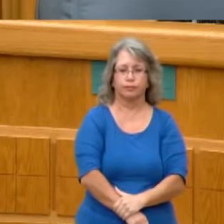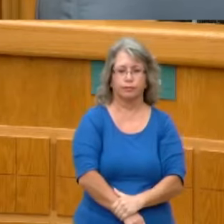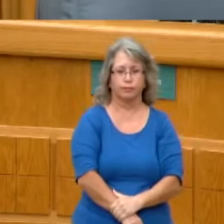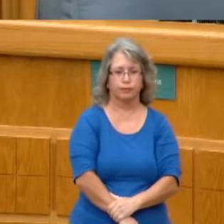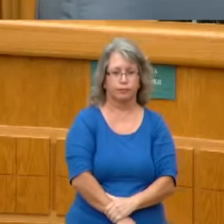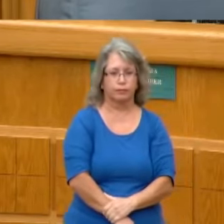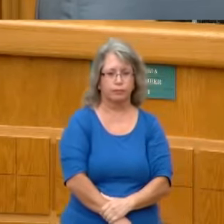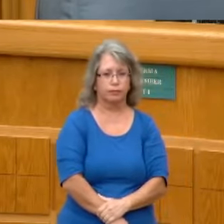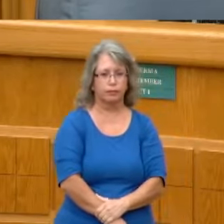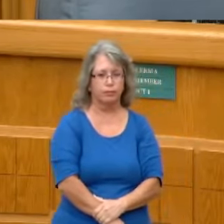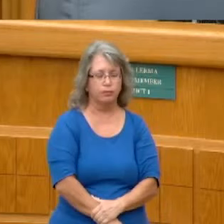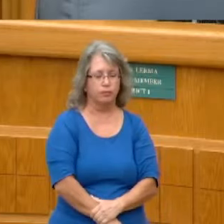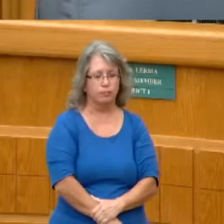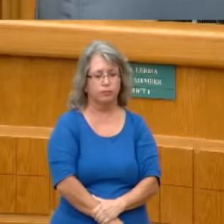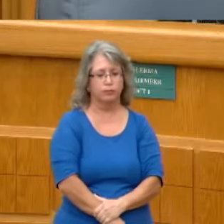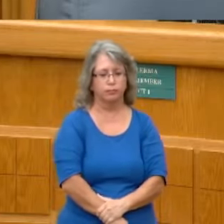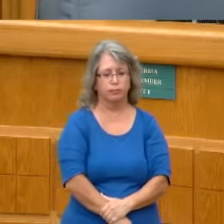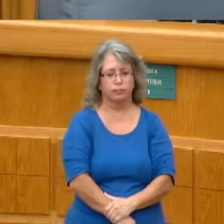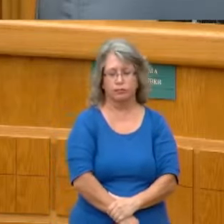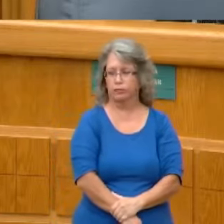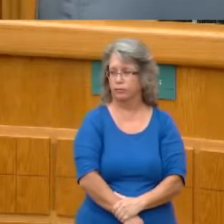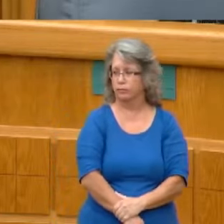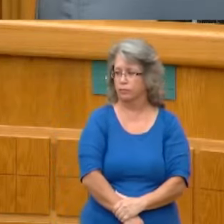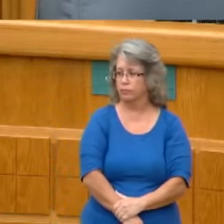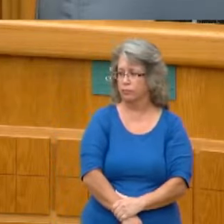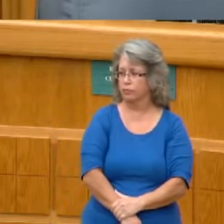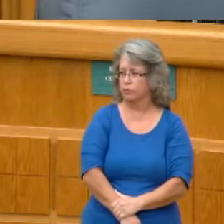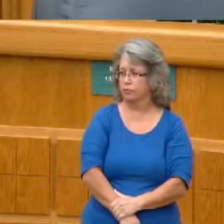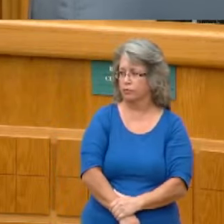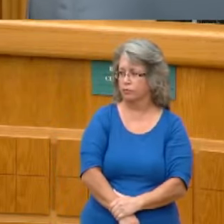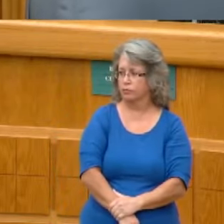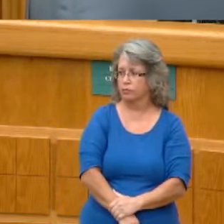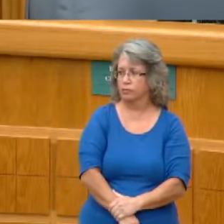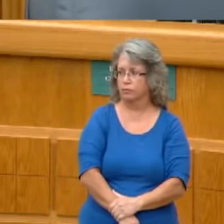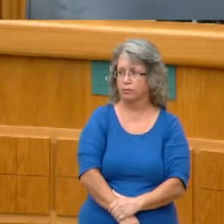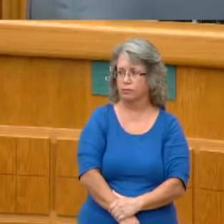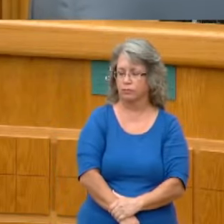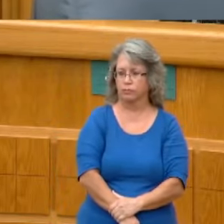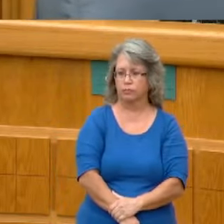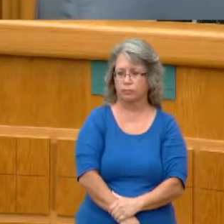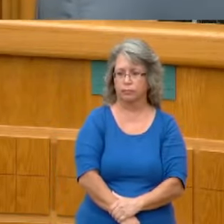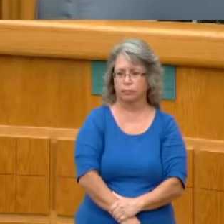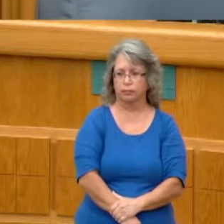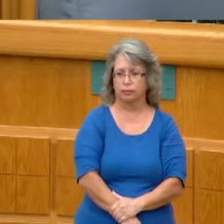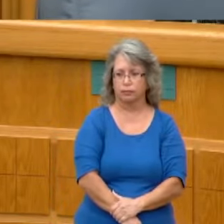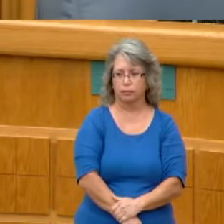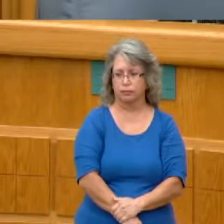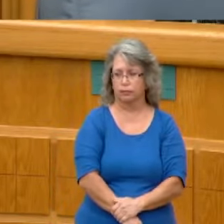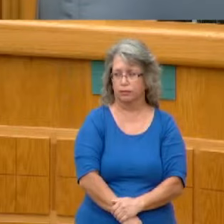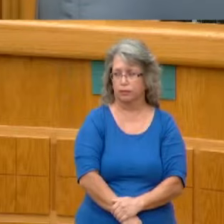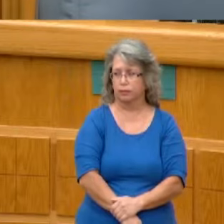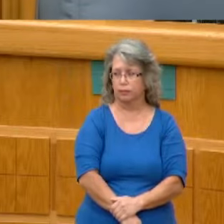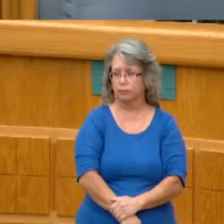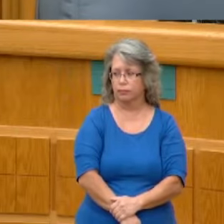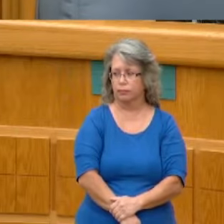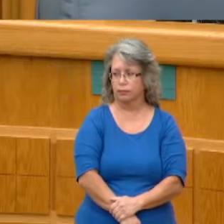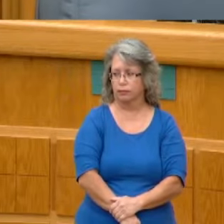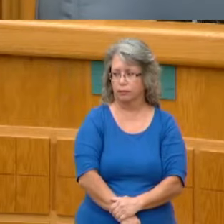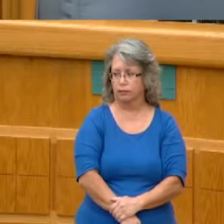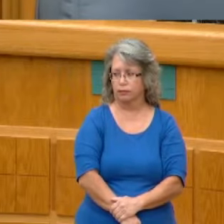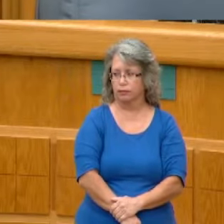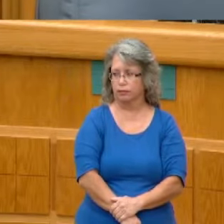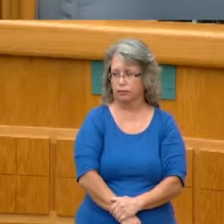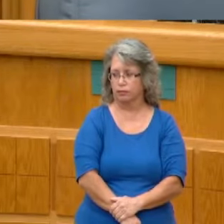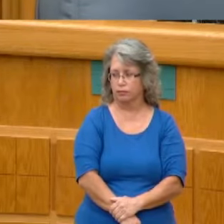curiosos. Todos los expresidentes vivos de los Estados Unidos están vacunados. Todos los gobernadores de los 50 estados también están vacunados. Más